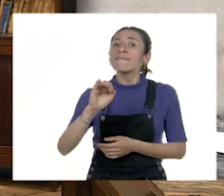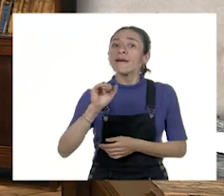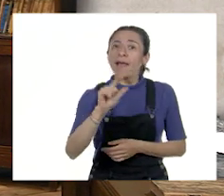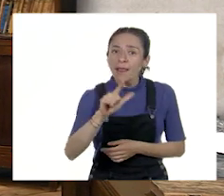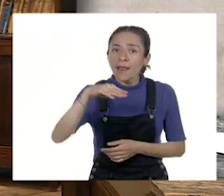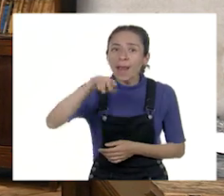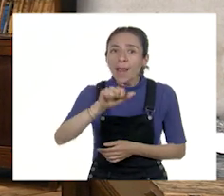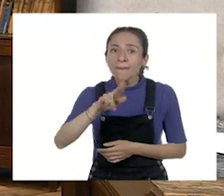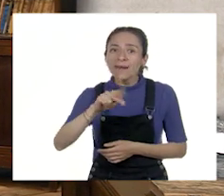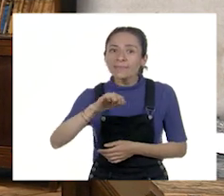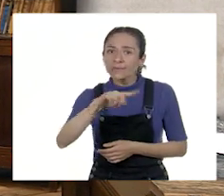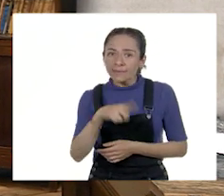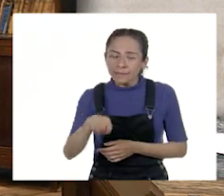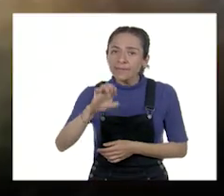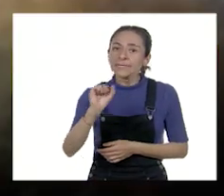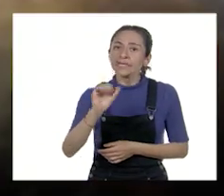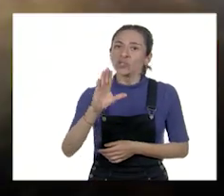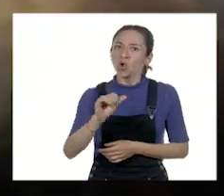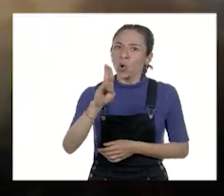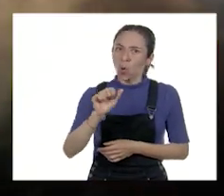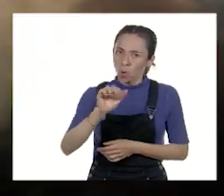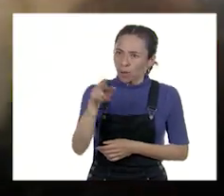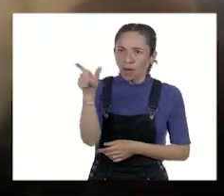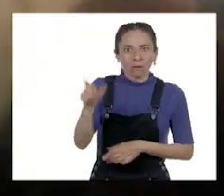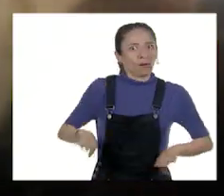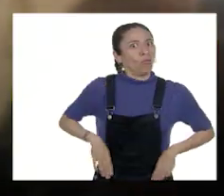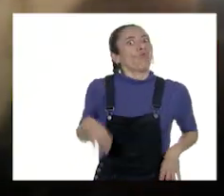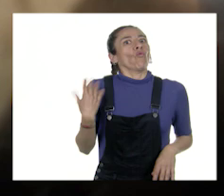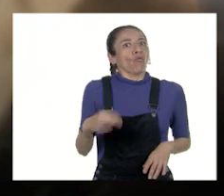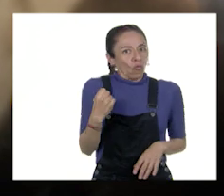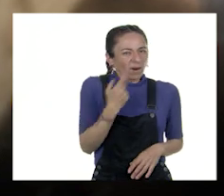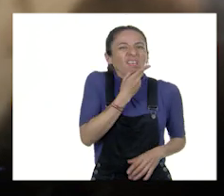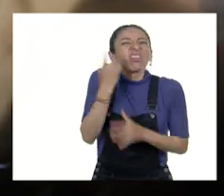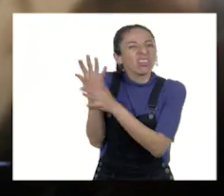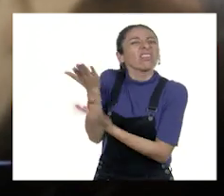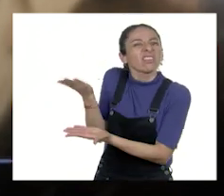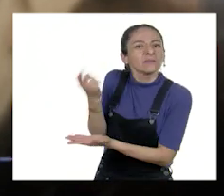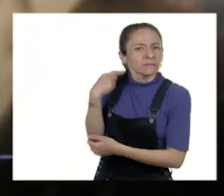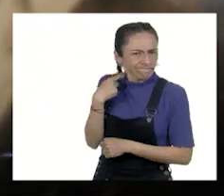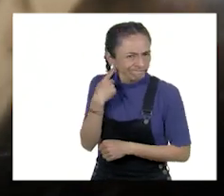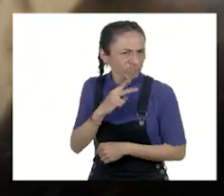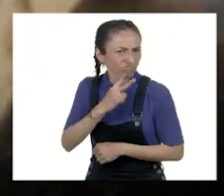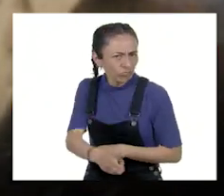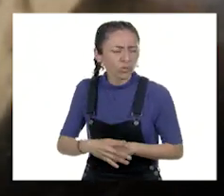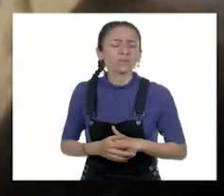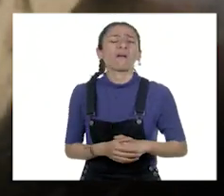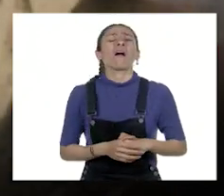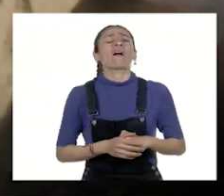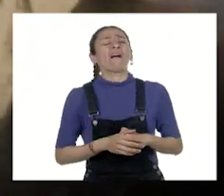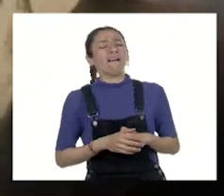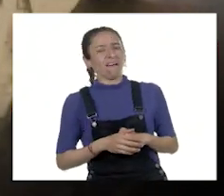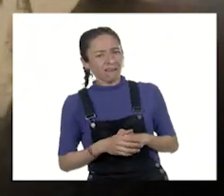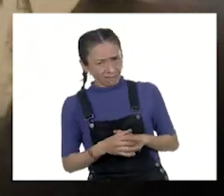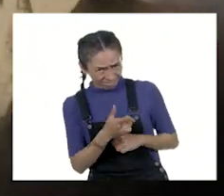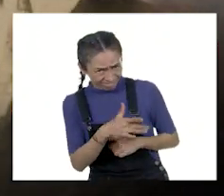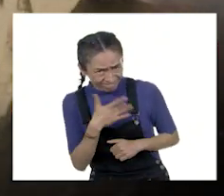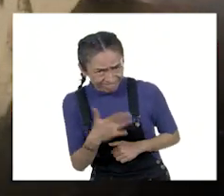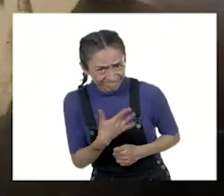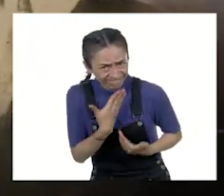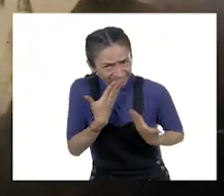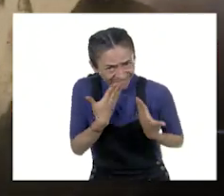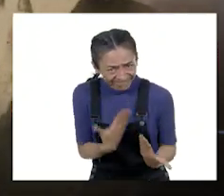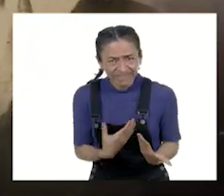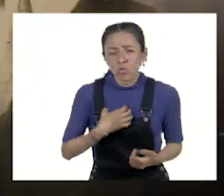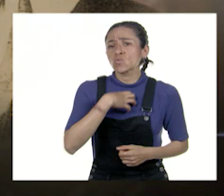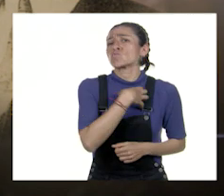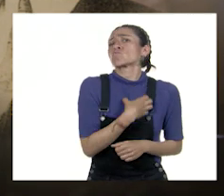sí que era rudo y que dice: Pláceme expresar la íntima satisfacción y el júbilo infinito